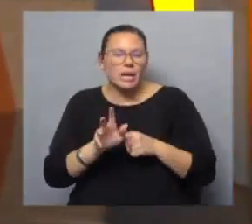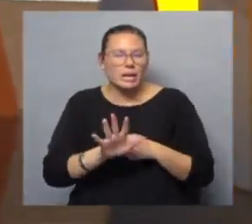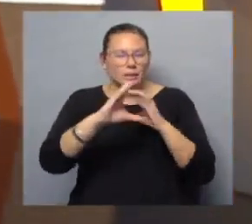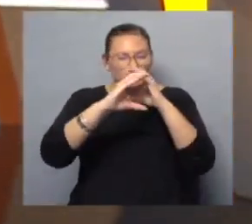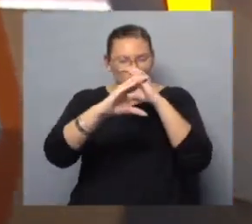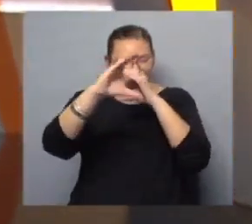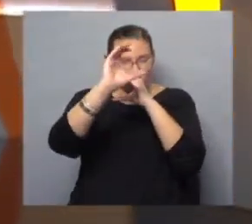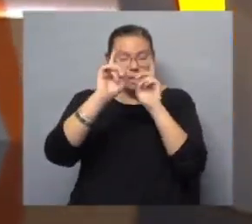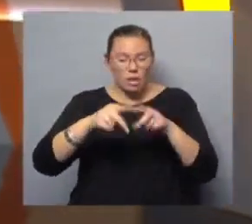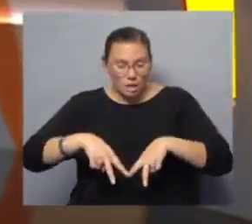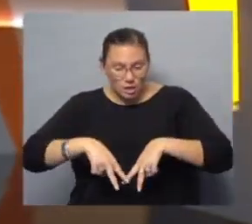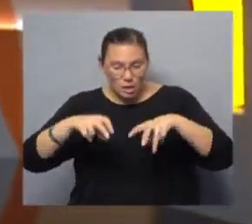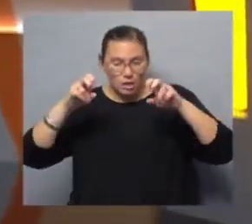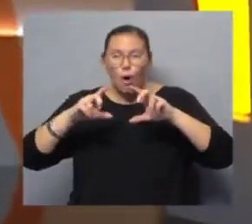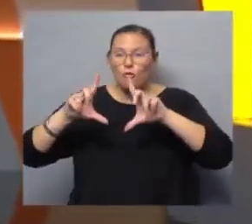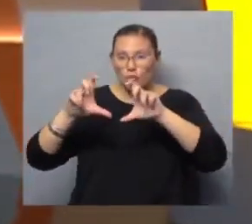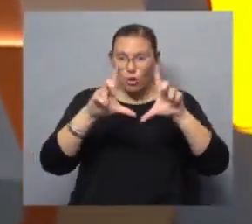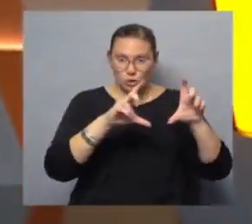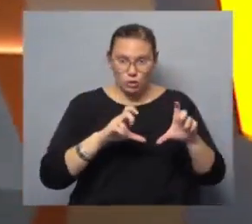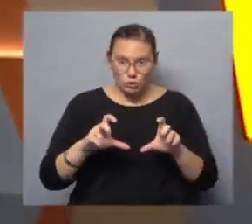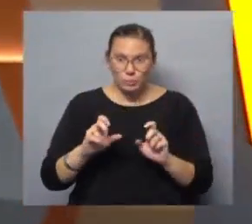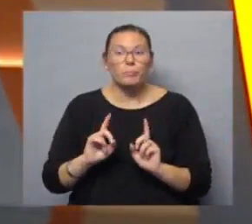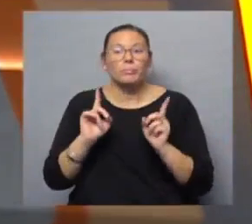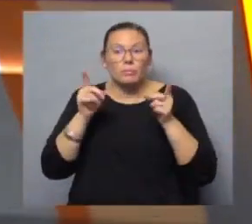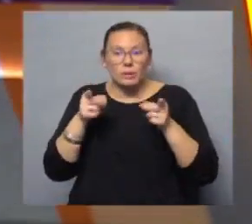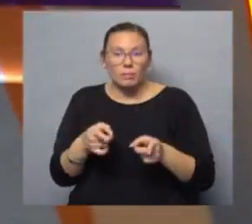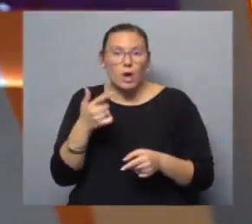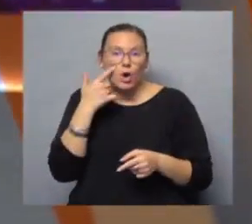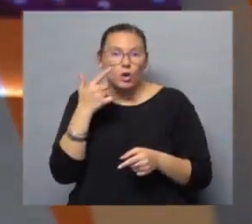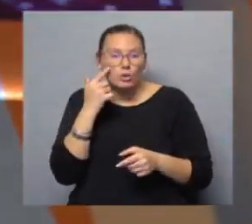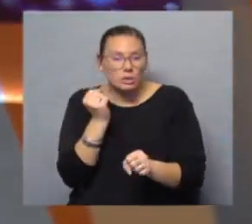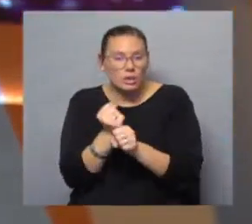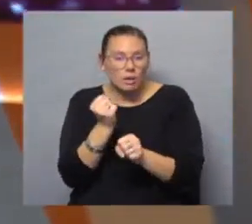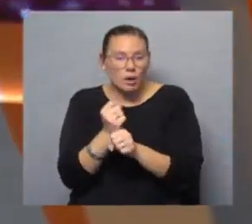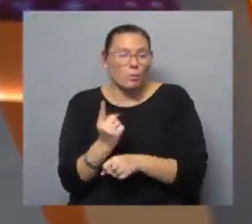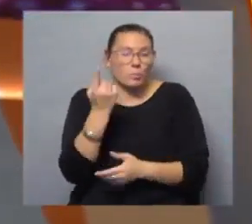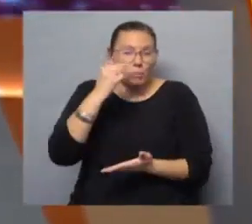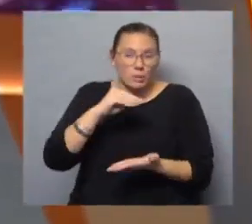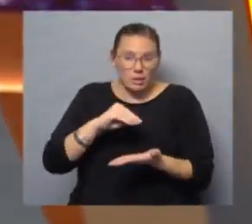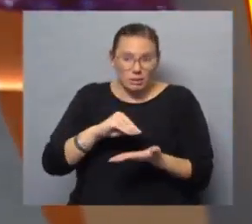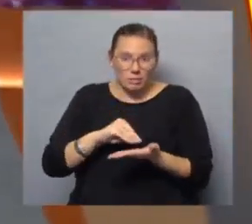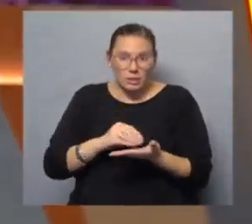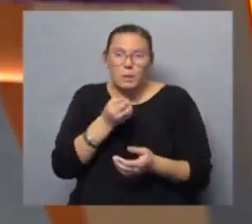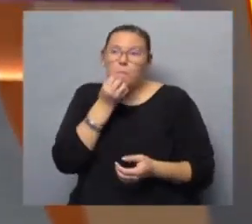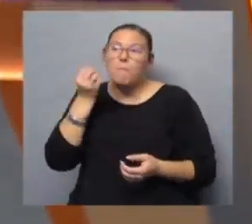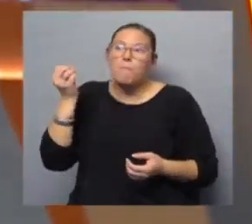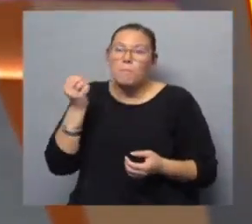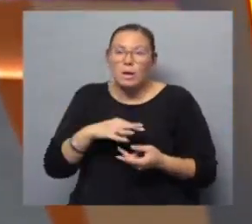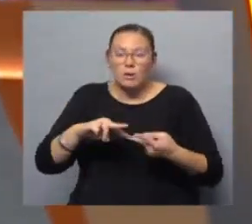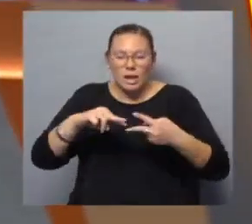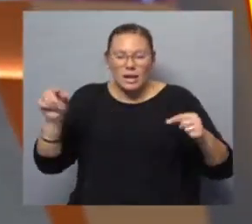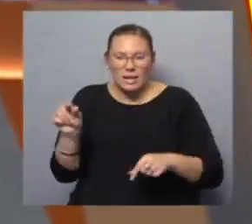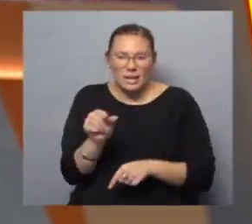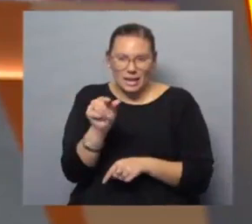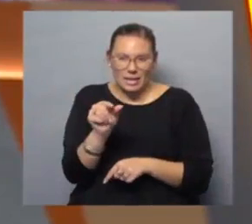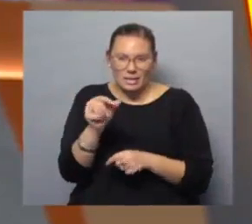y analizaremos las primeras fotos conocidas. Además, conocemos un trabajo inédito para mejorar la variabilidad